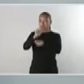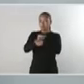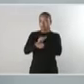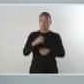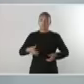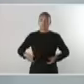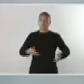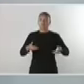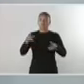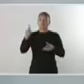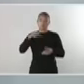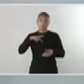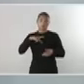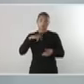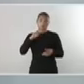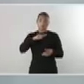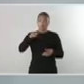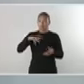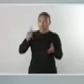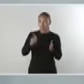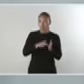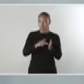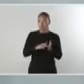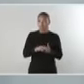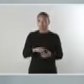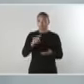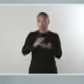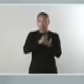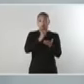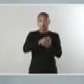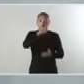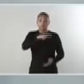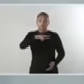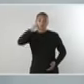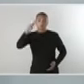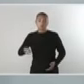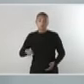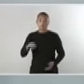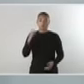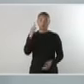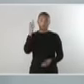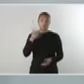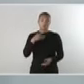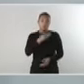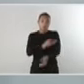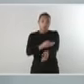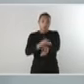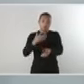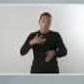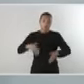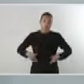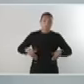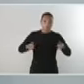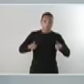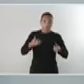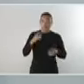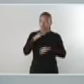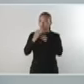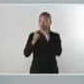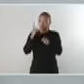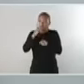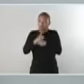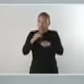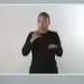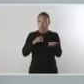donde las calles se vuelvan a ser nuestras Quiero un Tamaulipas el que ninguna familia tenga hambre en donde tengamos oportunidades de empleo Quiero